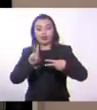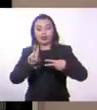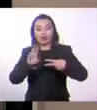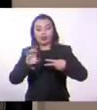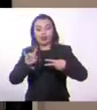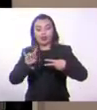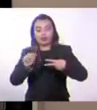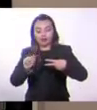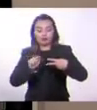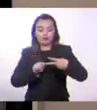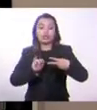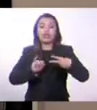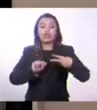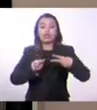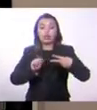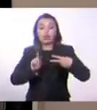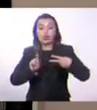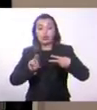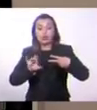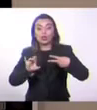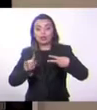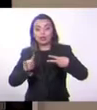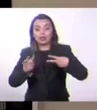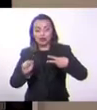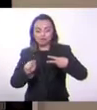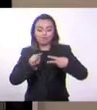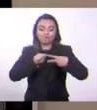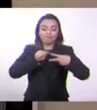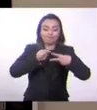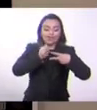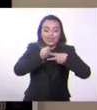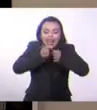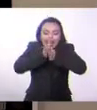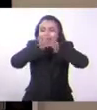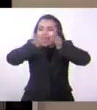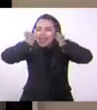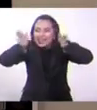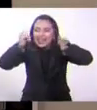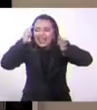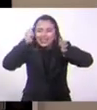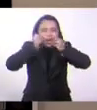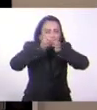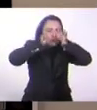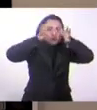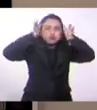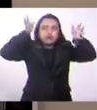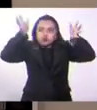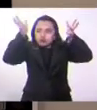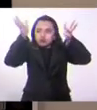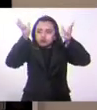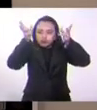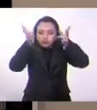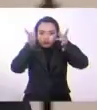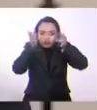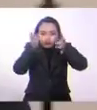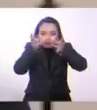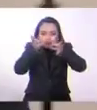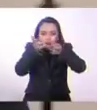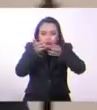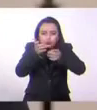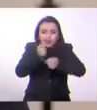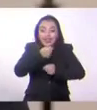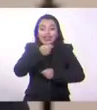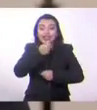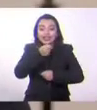concreto. Eso quiere decir que tiene un conjunto de ideas y las va ordenando para que éstas vayan a ser el sustento de lo